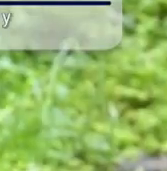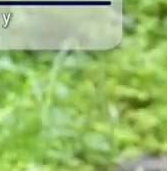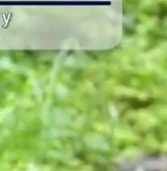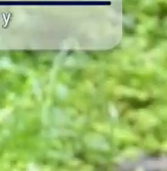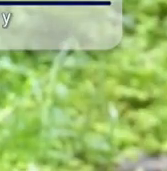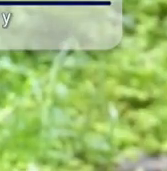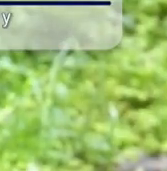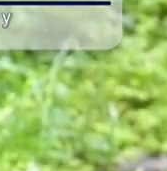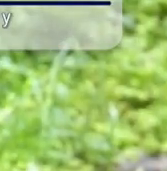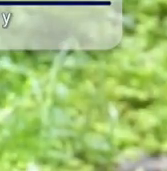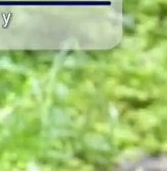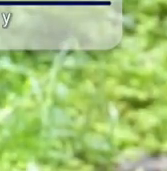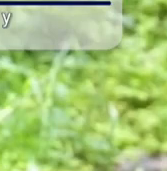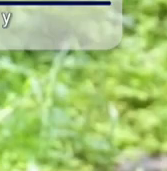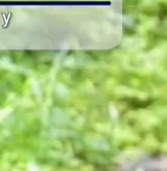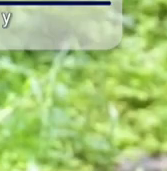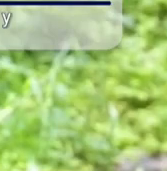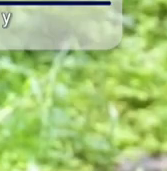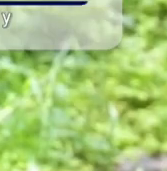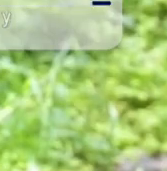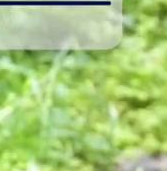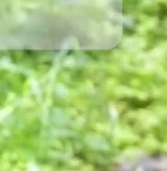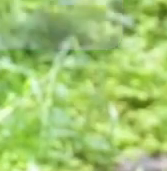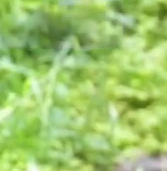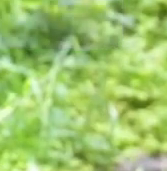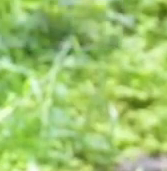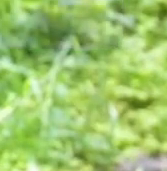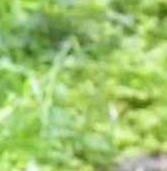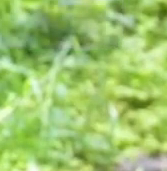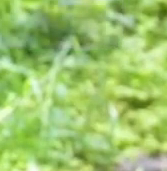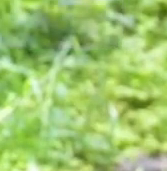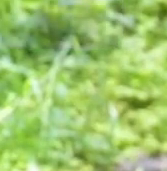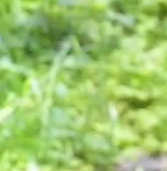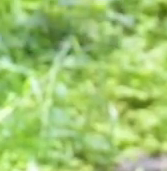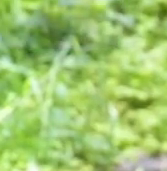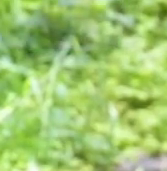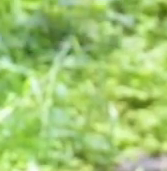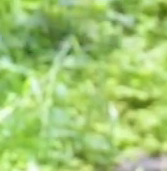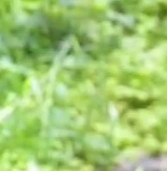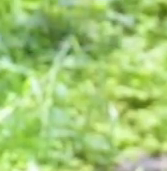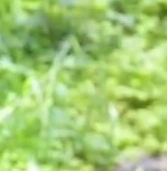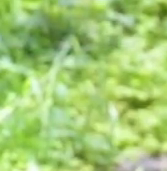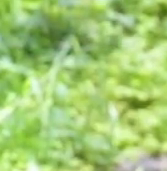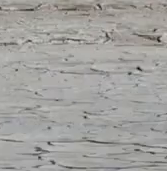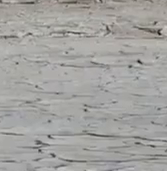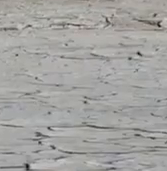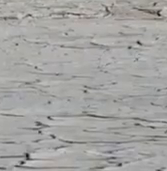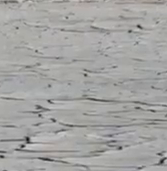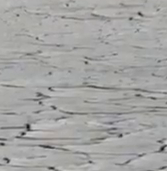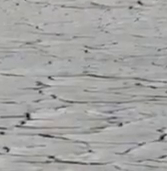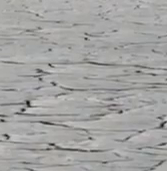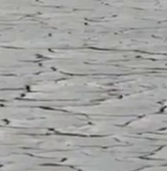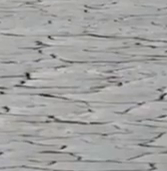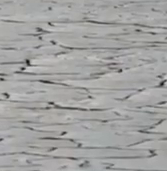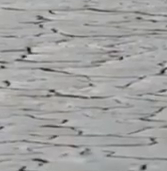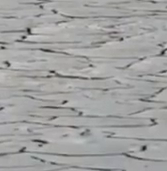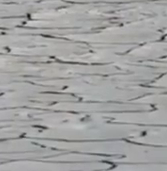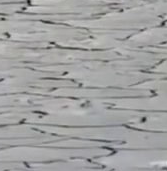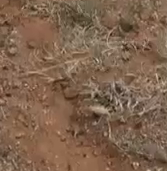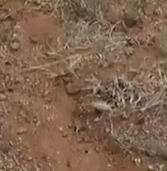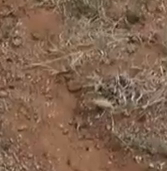extremos de lluvias intensas o sequías se van a presentar con más frecuencia como un resultado de ese calentamiento paradójicamente